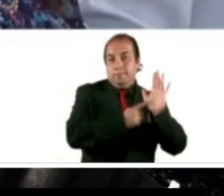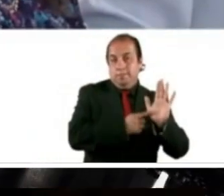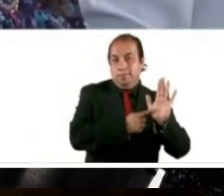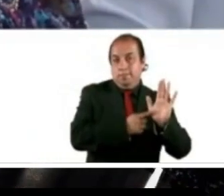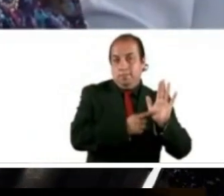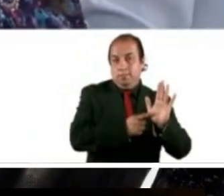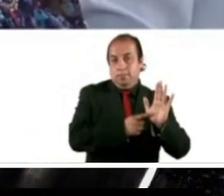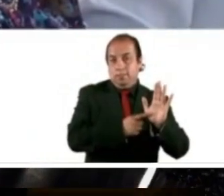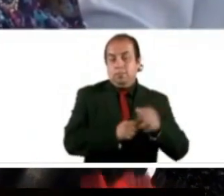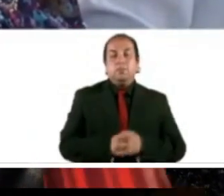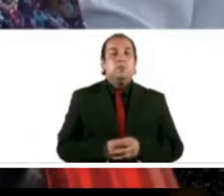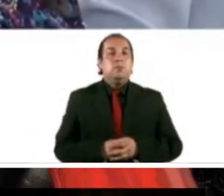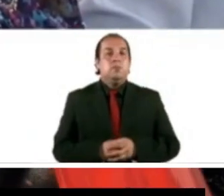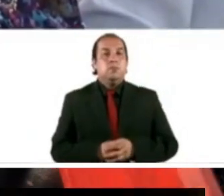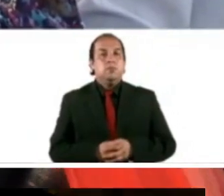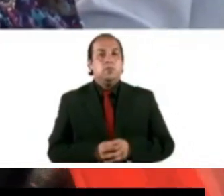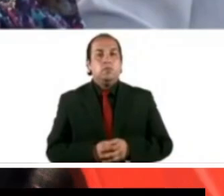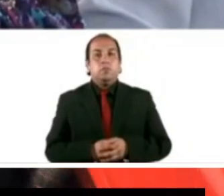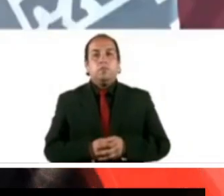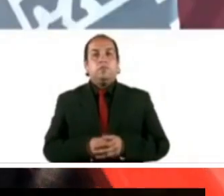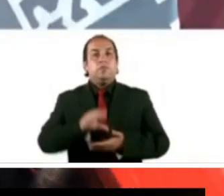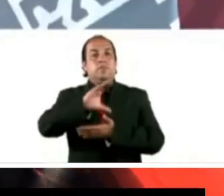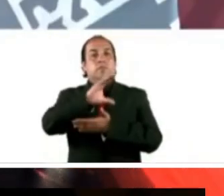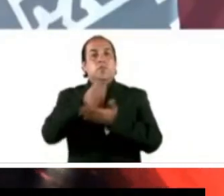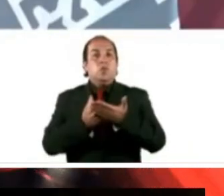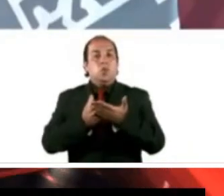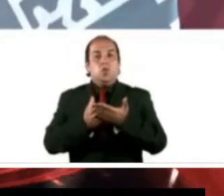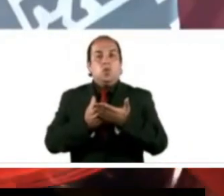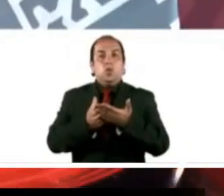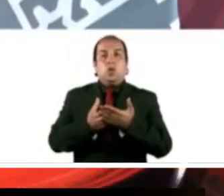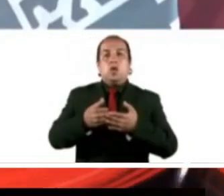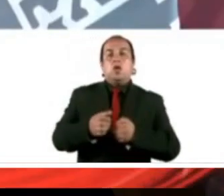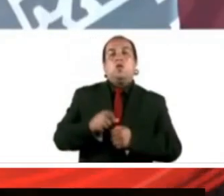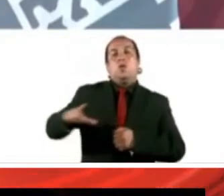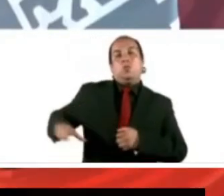cuando hay en el contrato un acuerdo de confidencialidad.